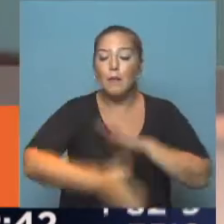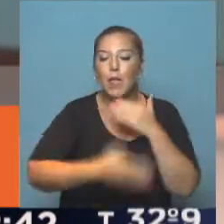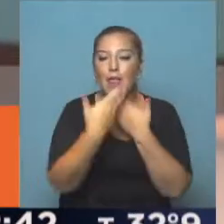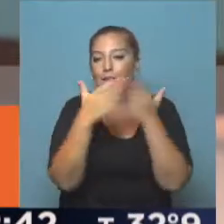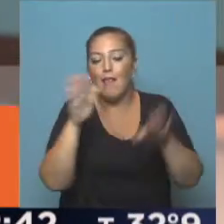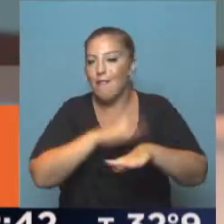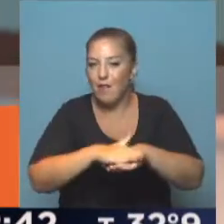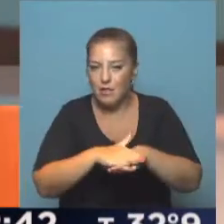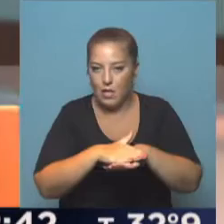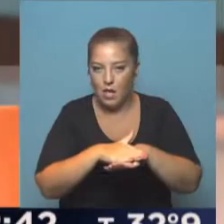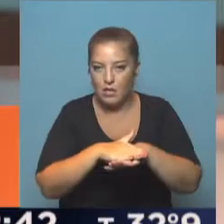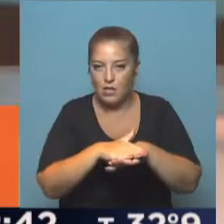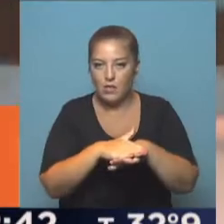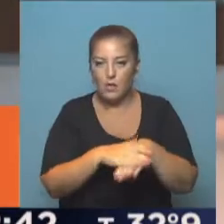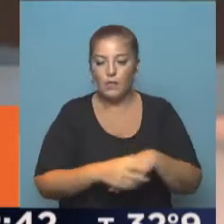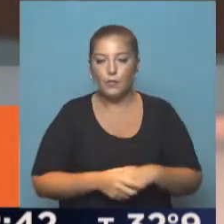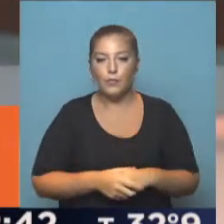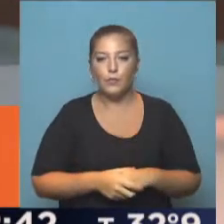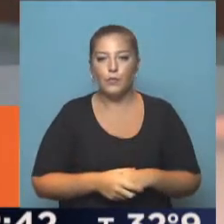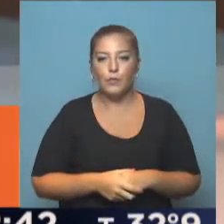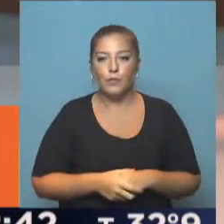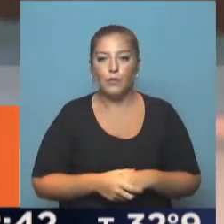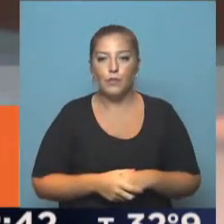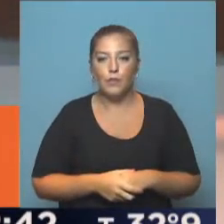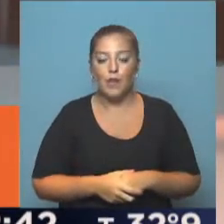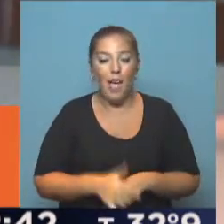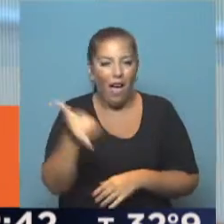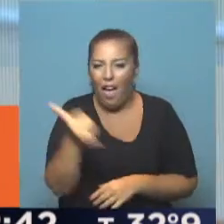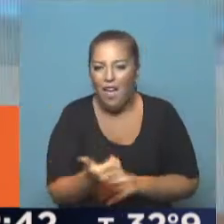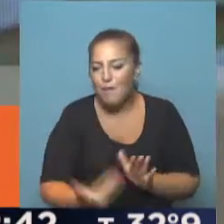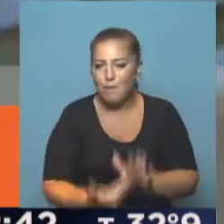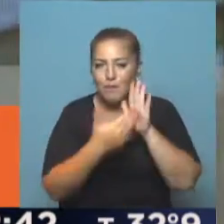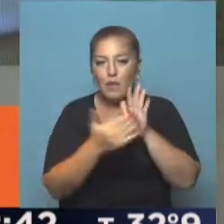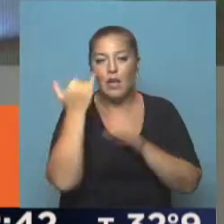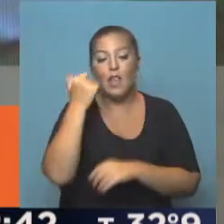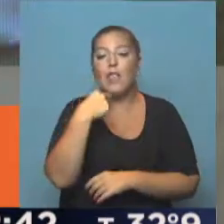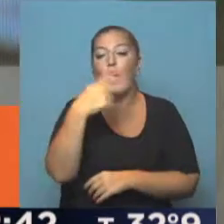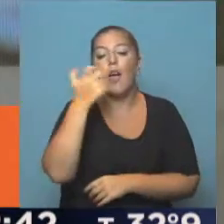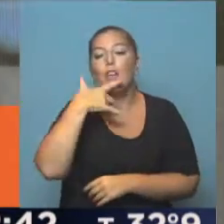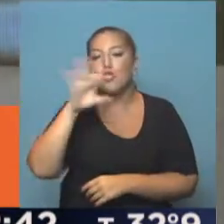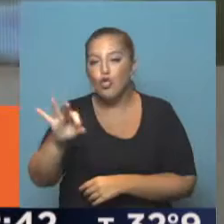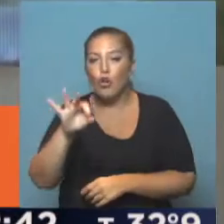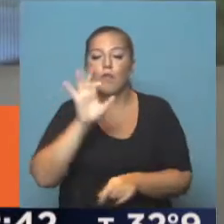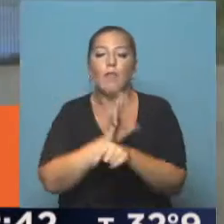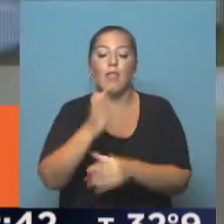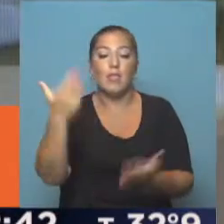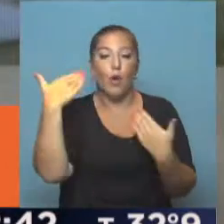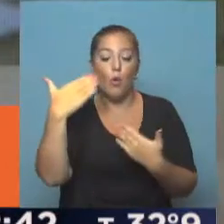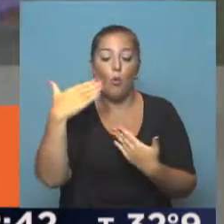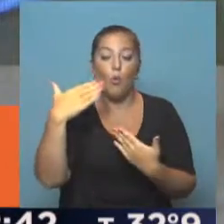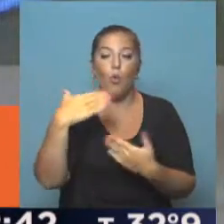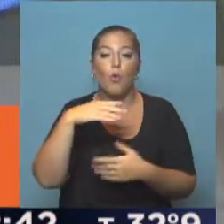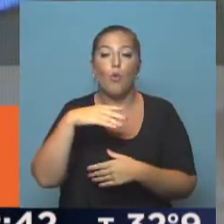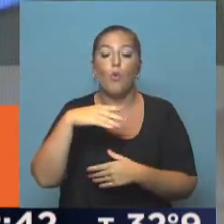libertades básicas están en el centro de la agenda hoy en día. Y fue lo que destacó Lasso durante su discurso de campaña. Ahora,